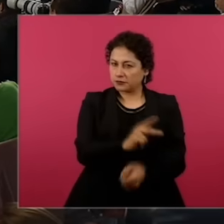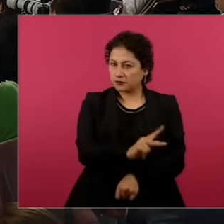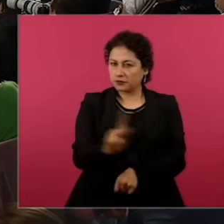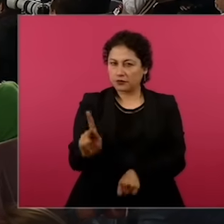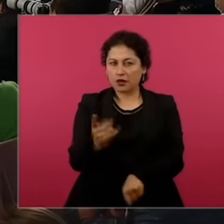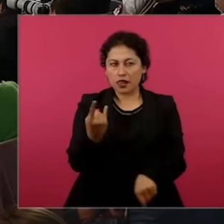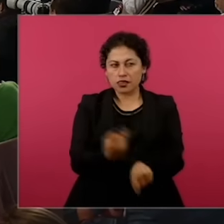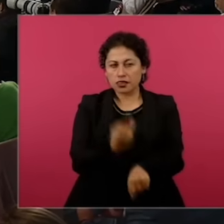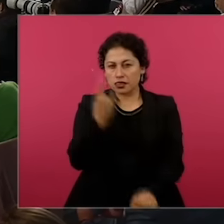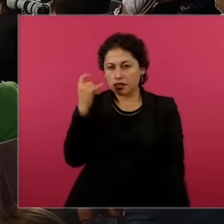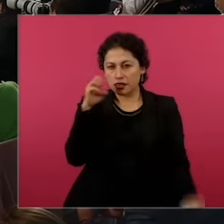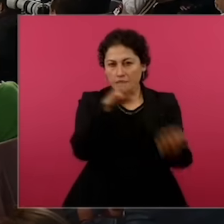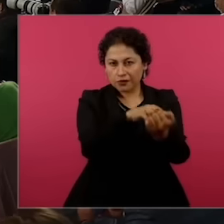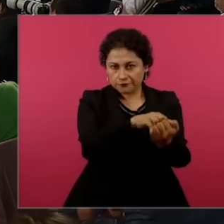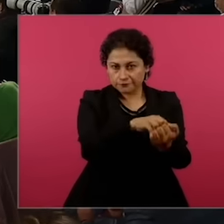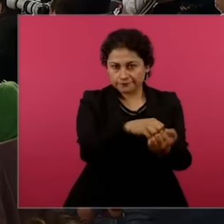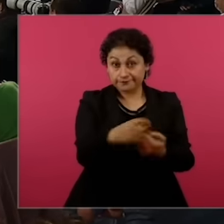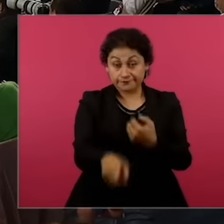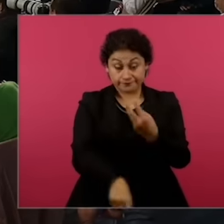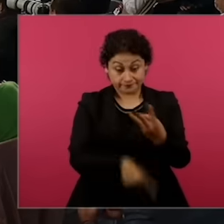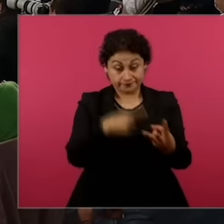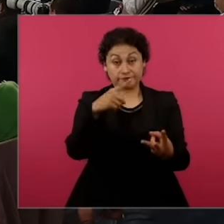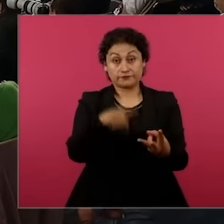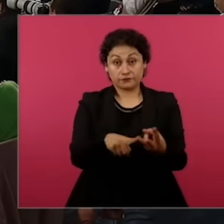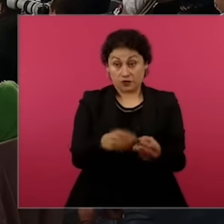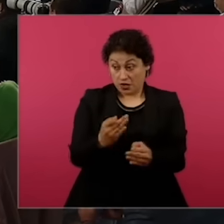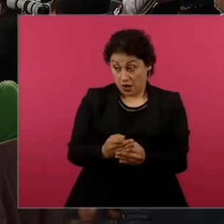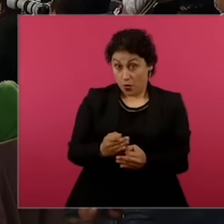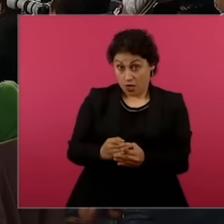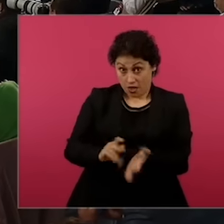vender otra